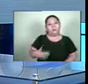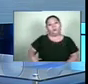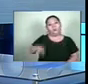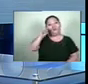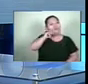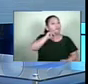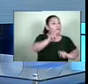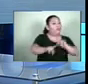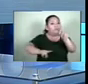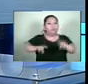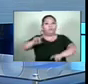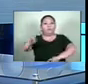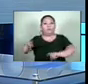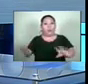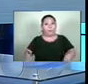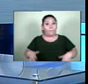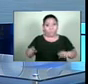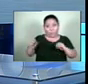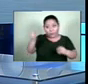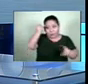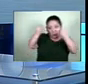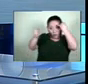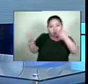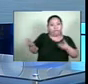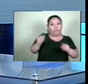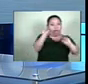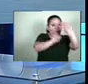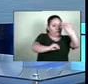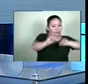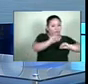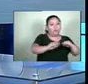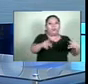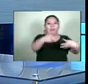parte de la construcción de la propuesta de reforma a la ley de pensiones. Veamos más detalles.